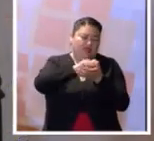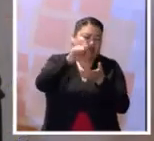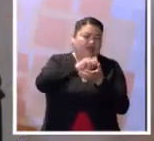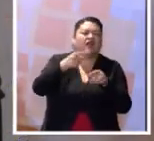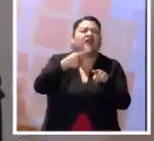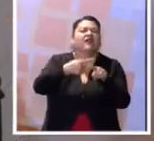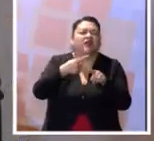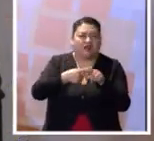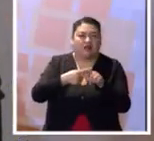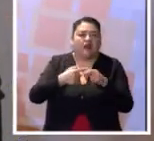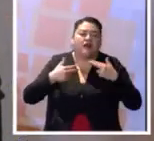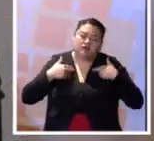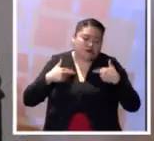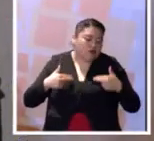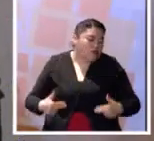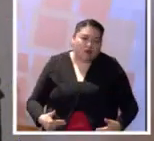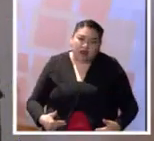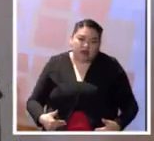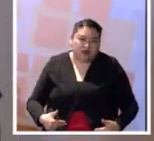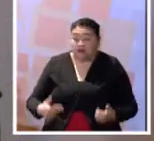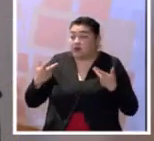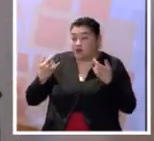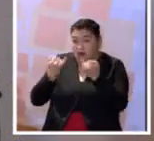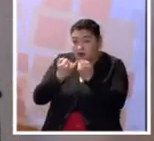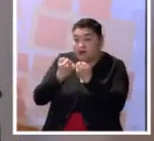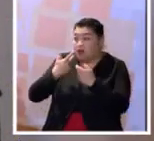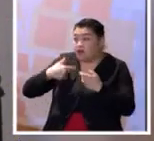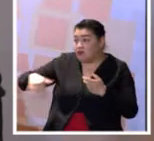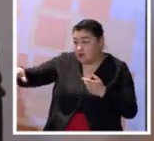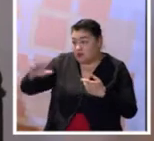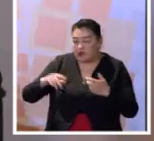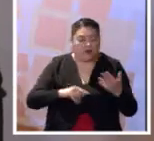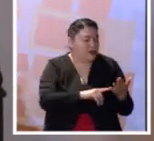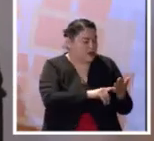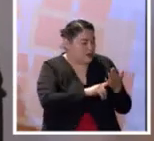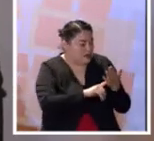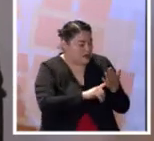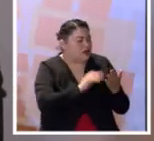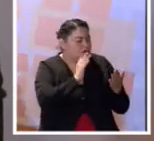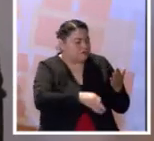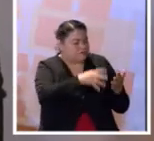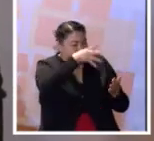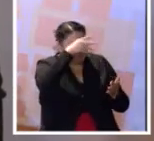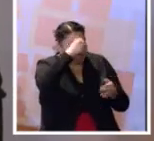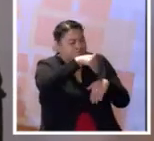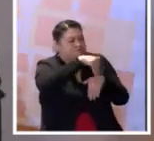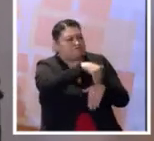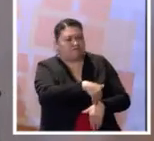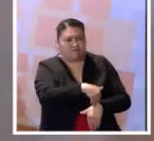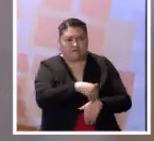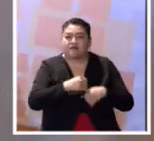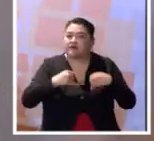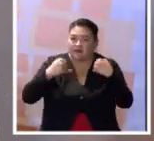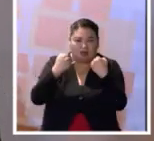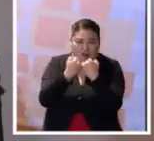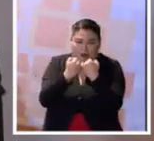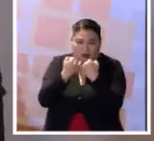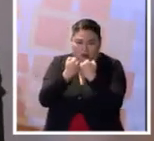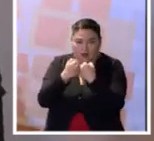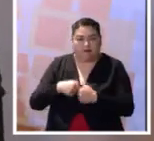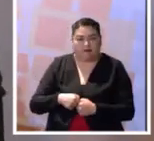que las adoptan en contextos específicos. Entonces, las normas en materia